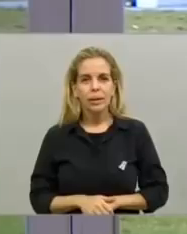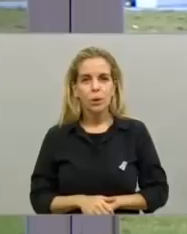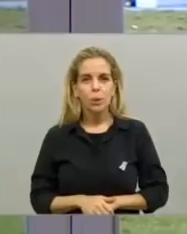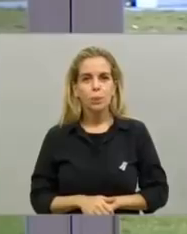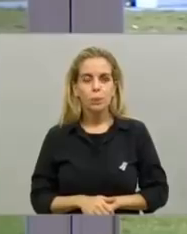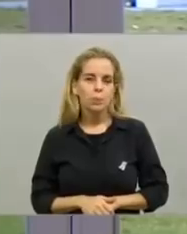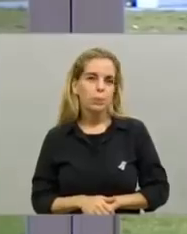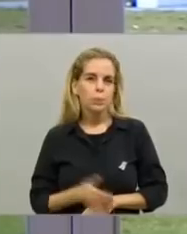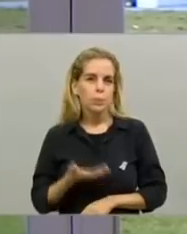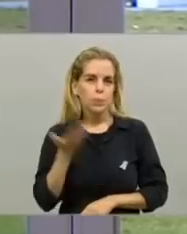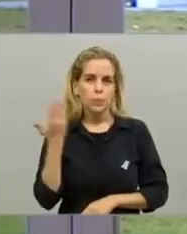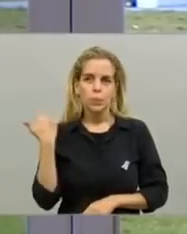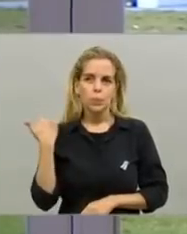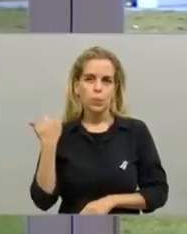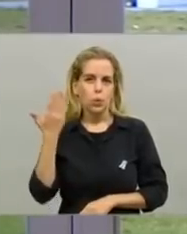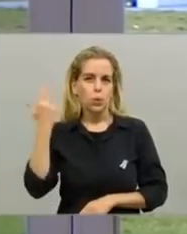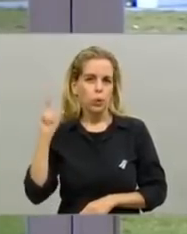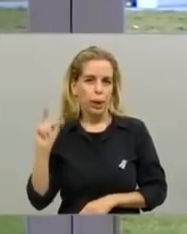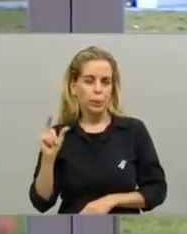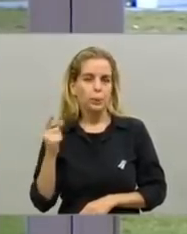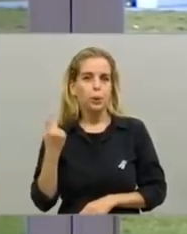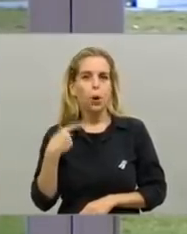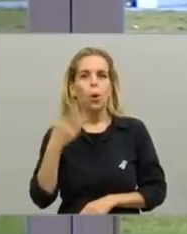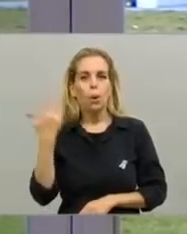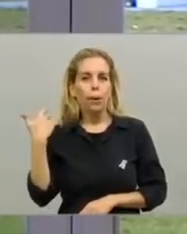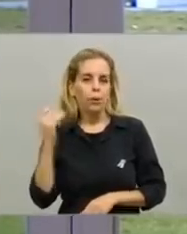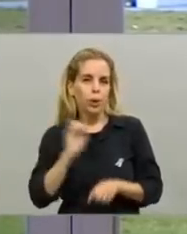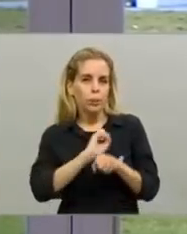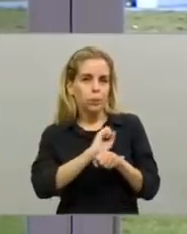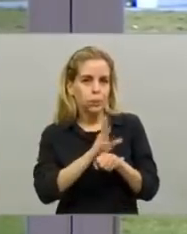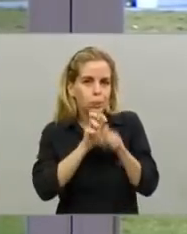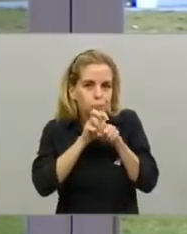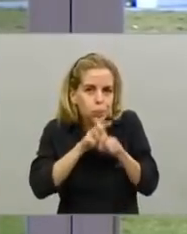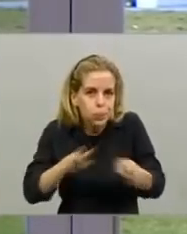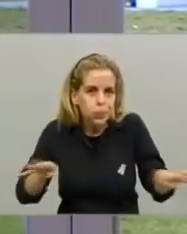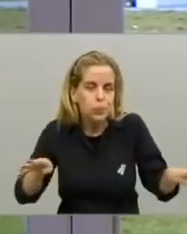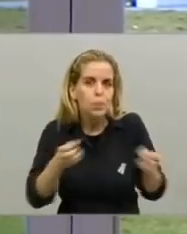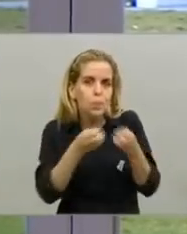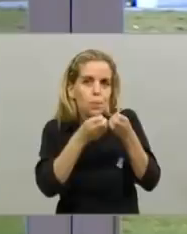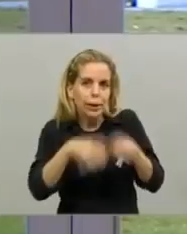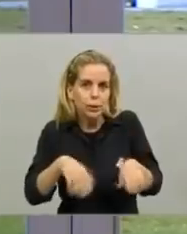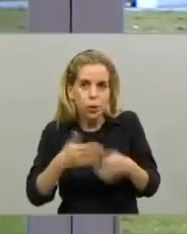Hace no mucho tiempo atrás, cuando la pandemia ya estaba entre nosotros,